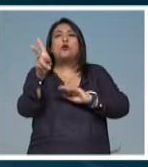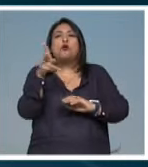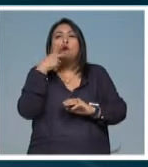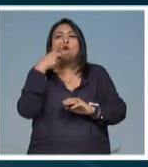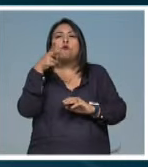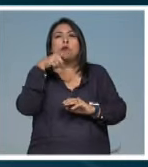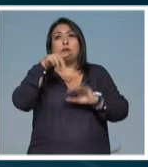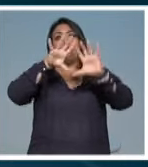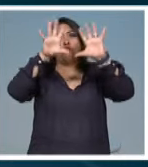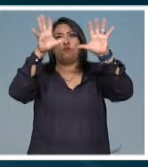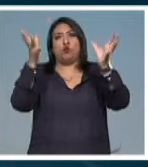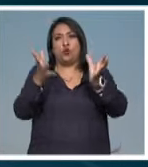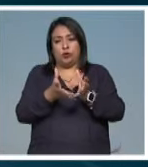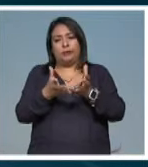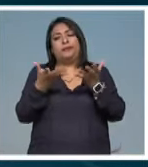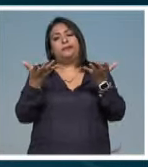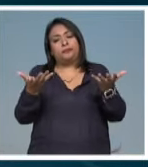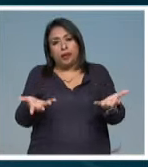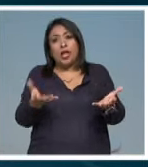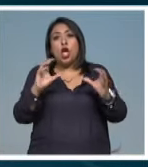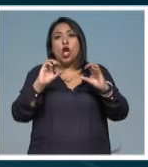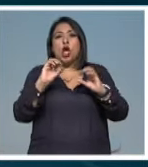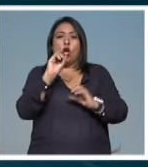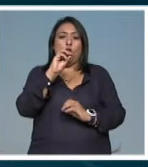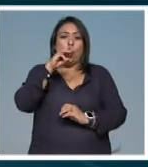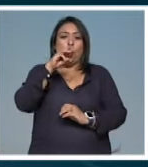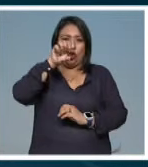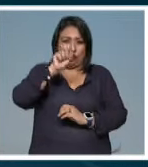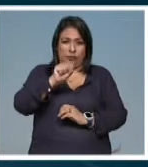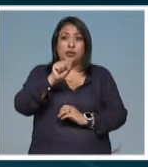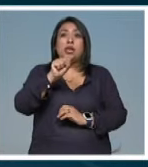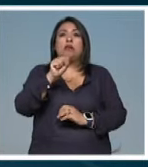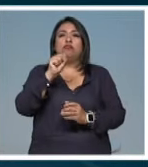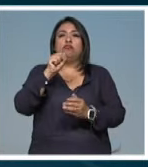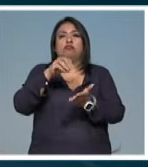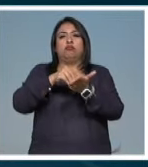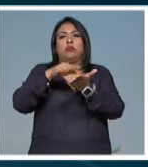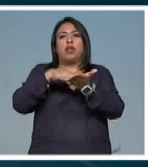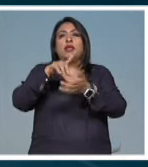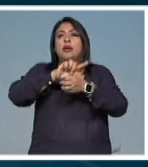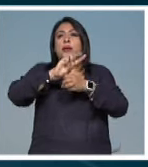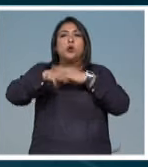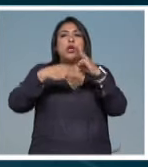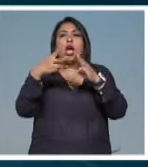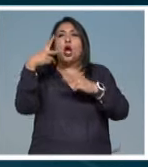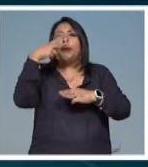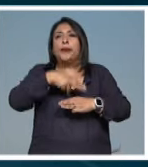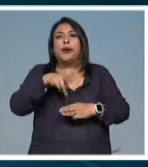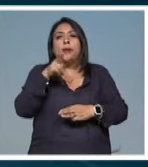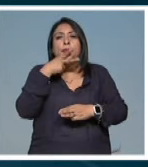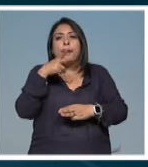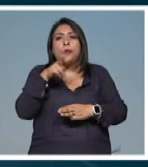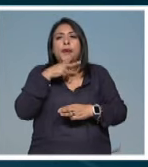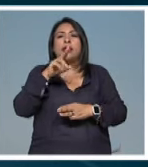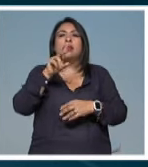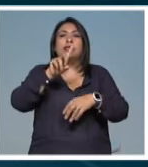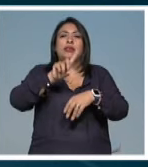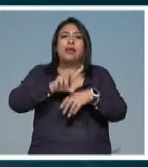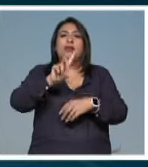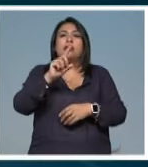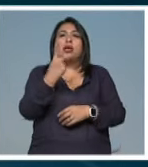de cigarro en el planeta. Por lo anterior, la Organización Mundial de la Salud estableció el Día Mundial Sin Tabaco que se conmemora cada 31 de